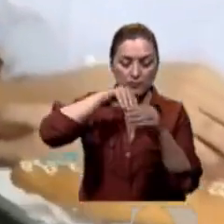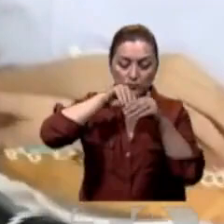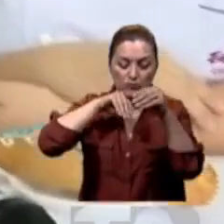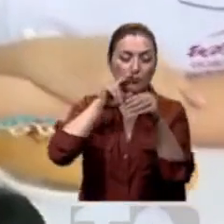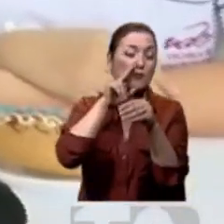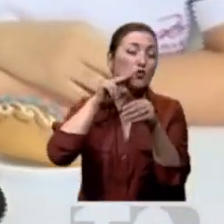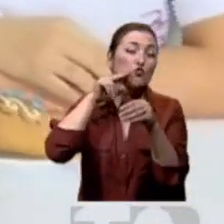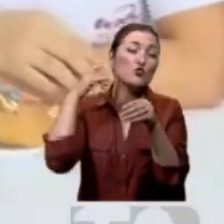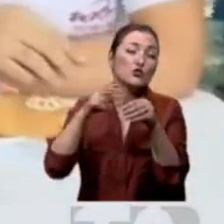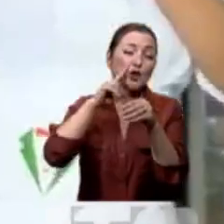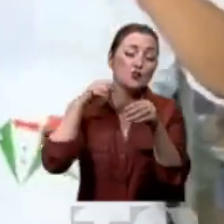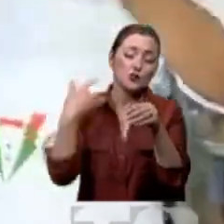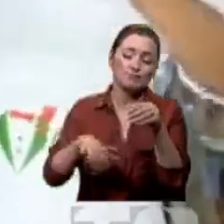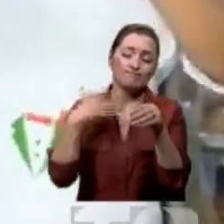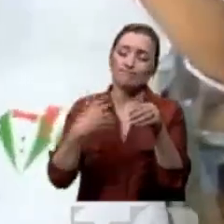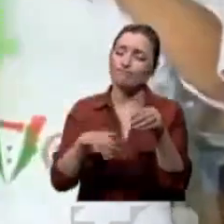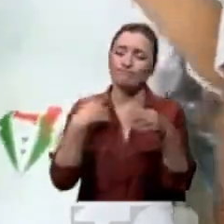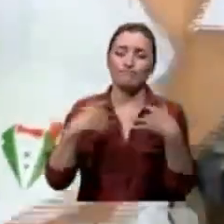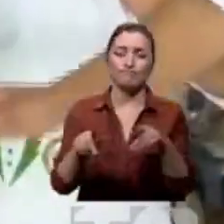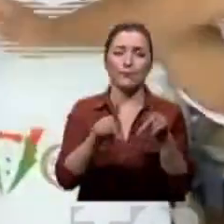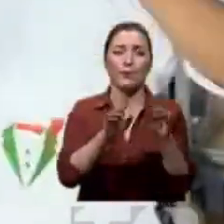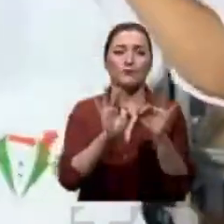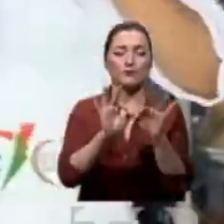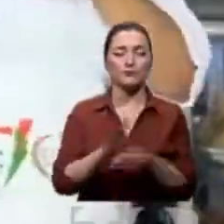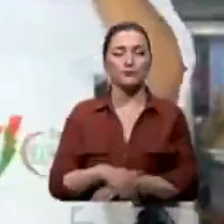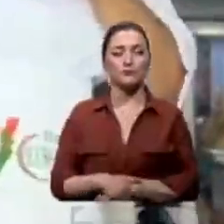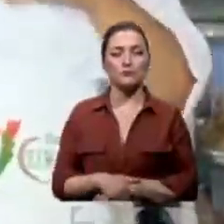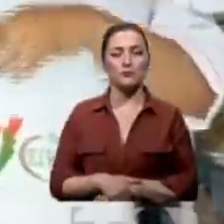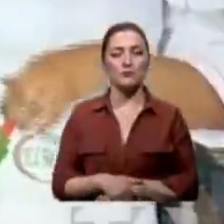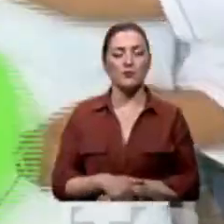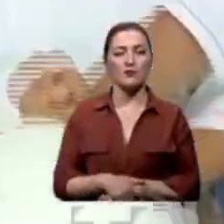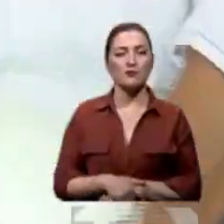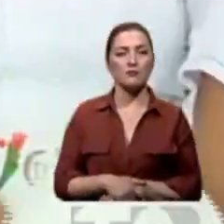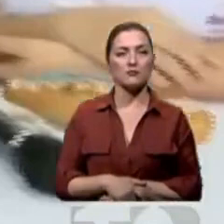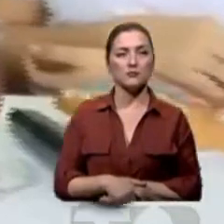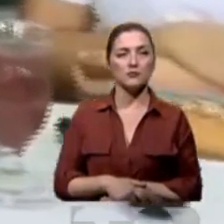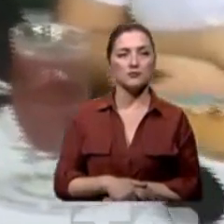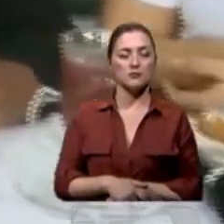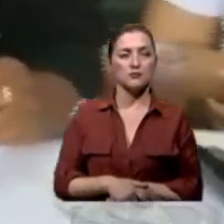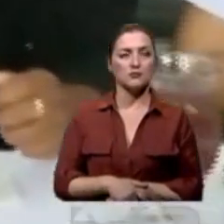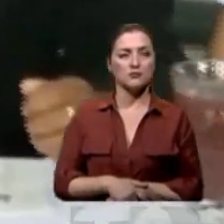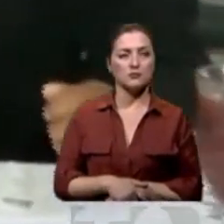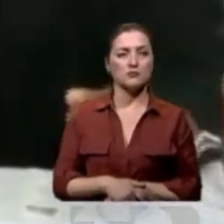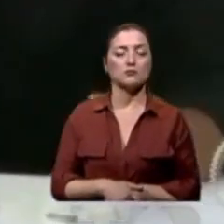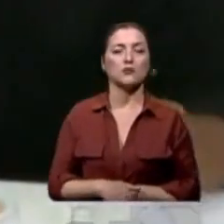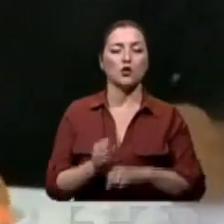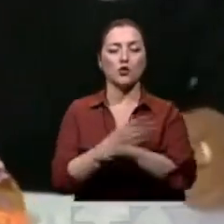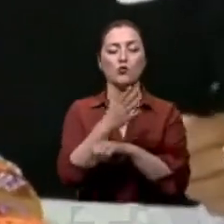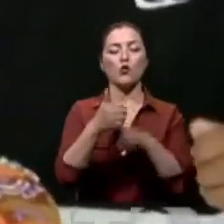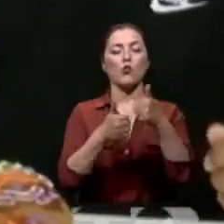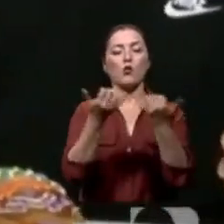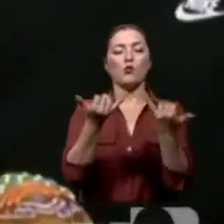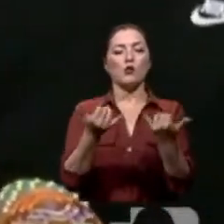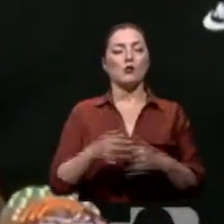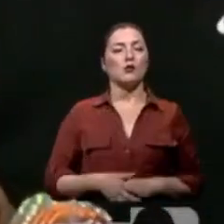tienen preparados para hoy, sin duda estupendos. Mi querida Elizabeth Cabezas, cuéntanos cuál sería tu recomendación para